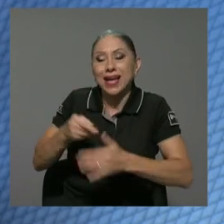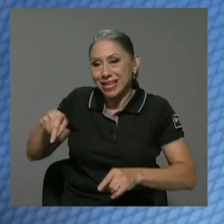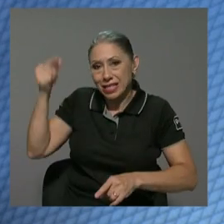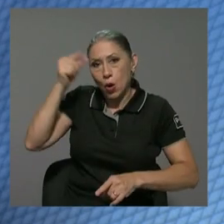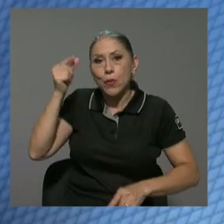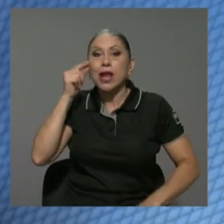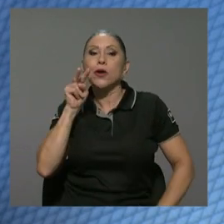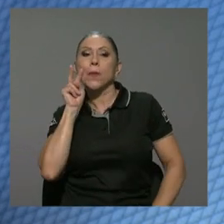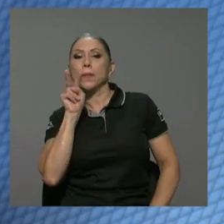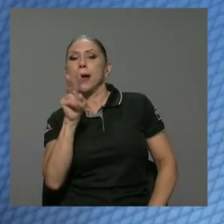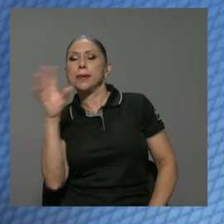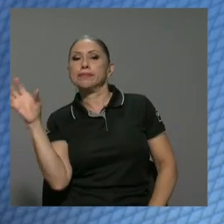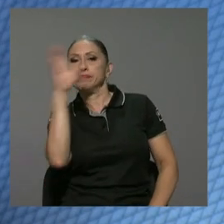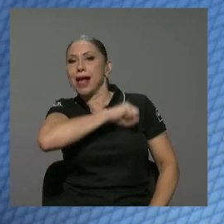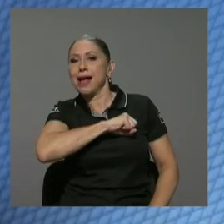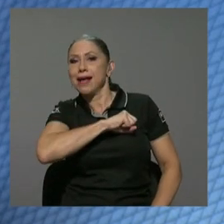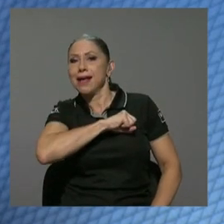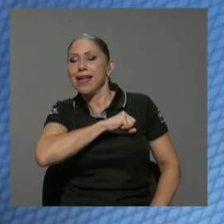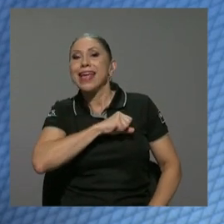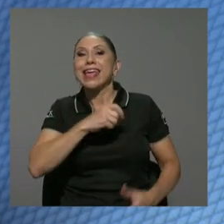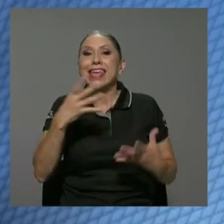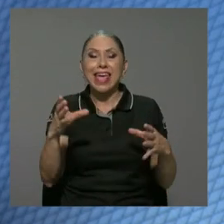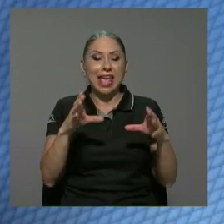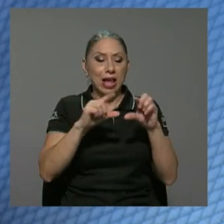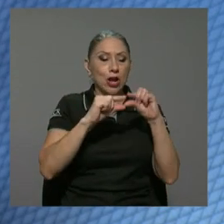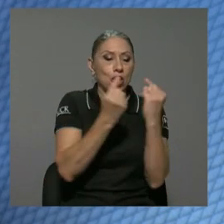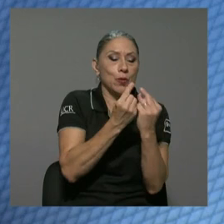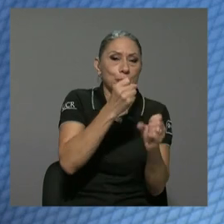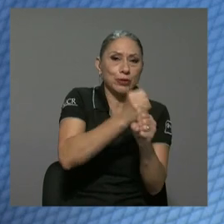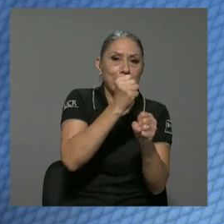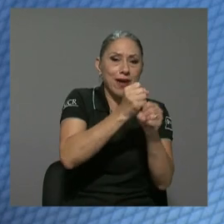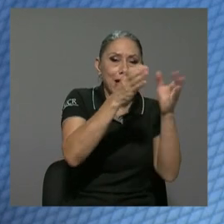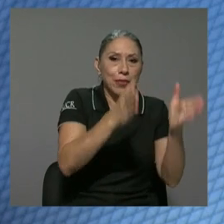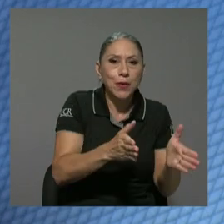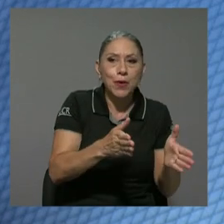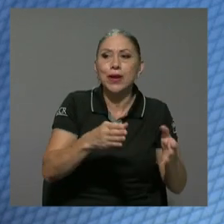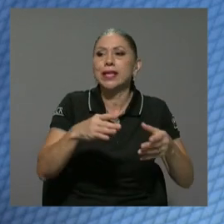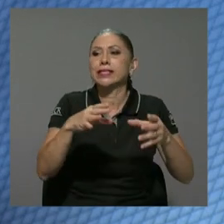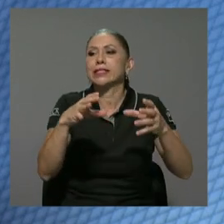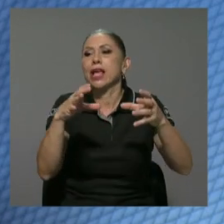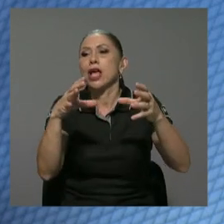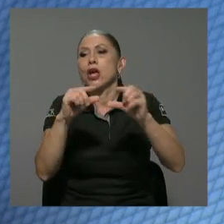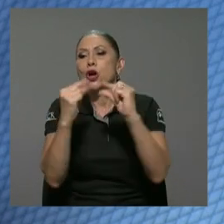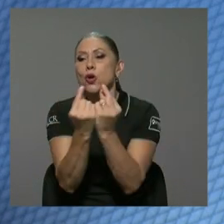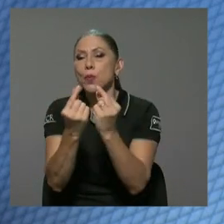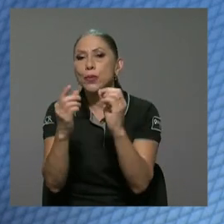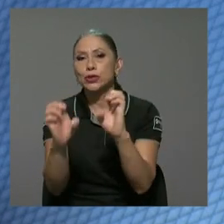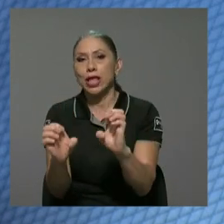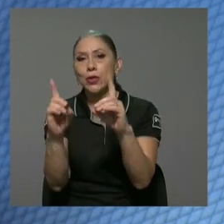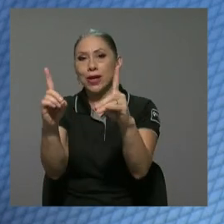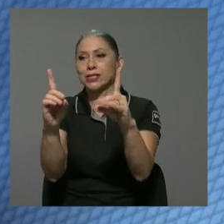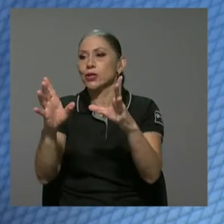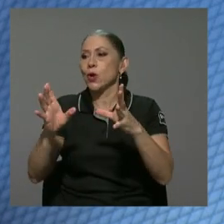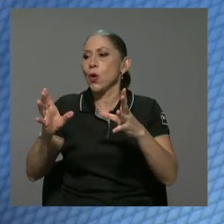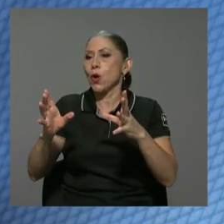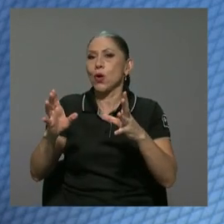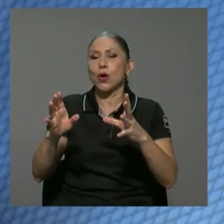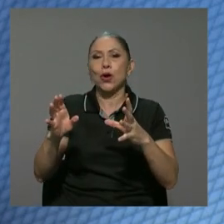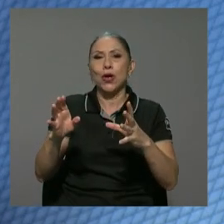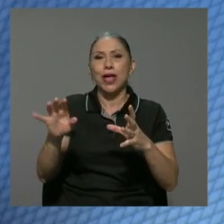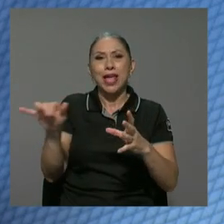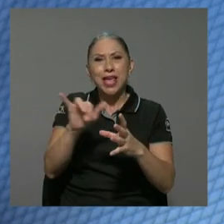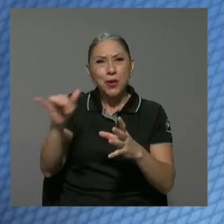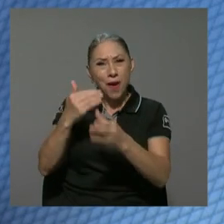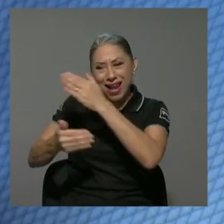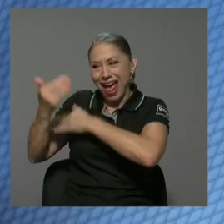la movilización de los sindicatos, de los grupos de educación, así como empezaron con los de